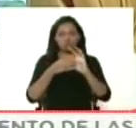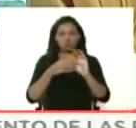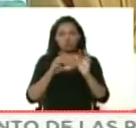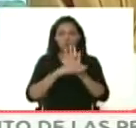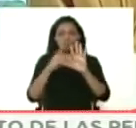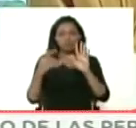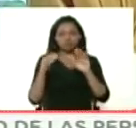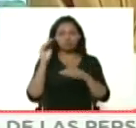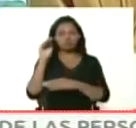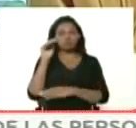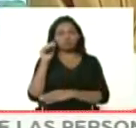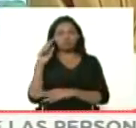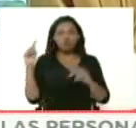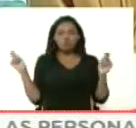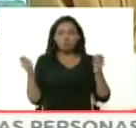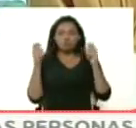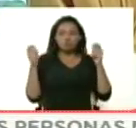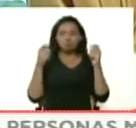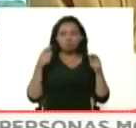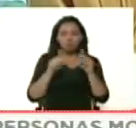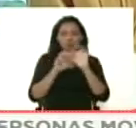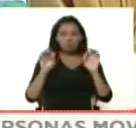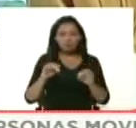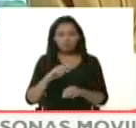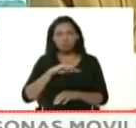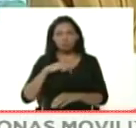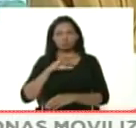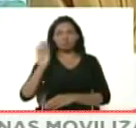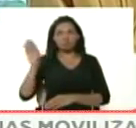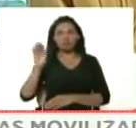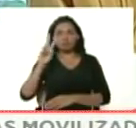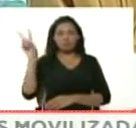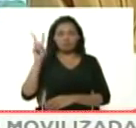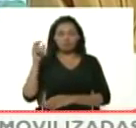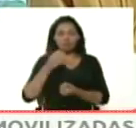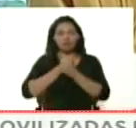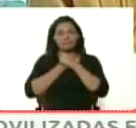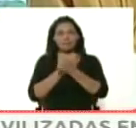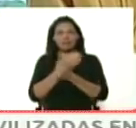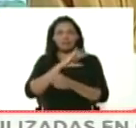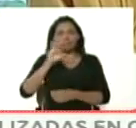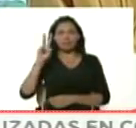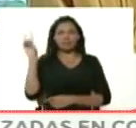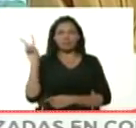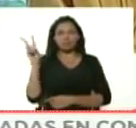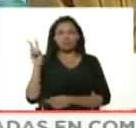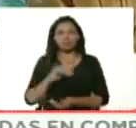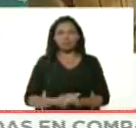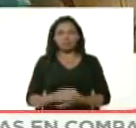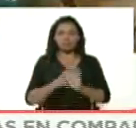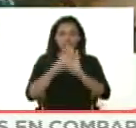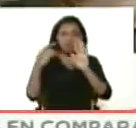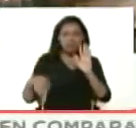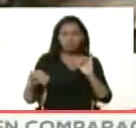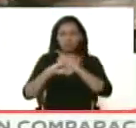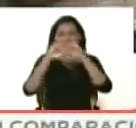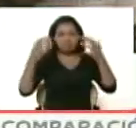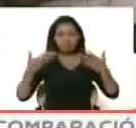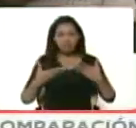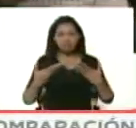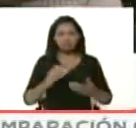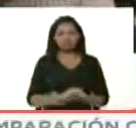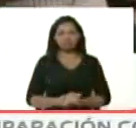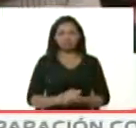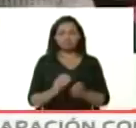al futuro de prosperidad que tiene nuestro país Venezuela, nuestra amada patria Venezuela. El derecho a la felicidad,